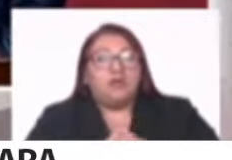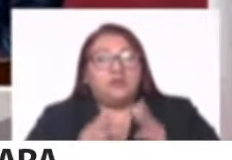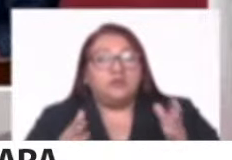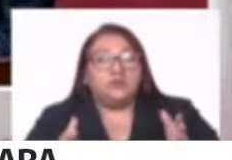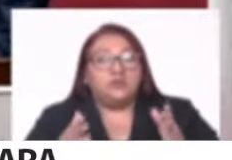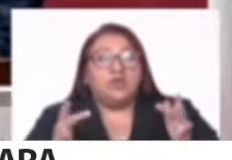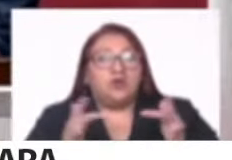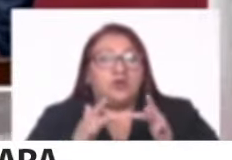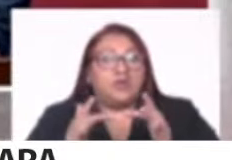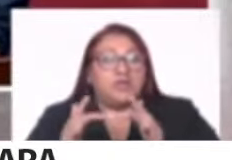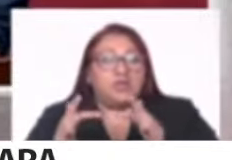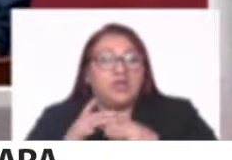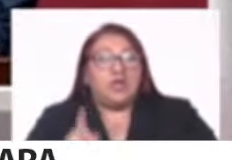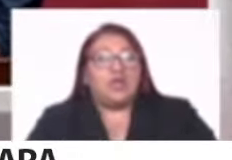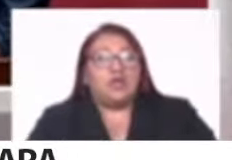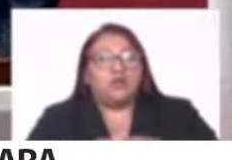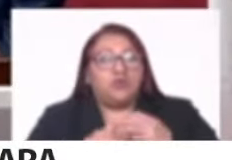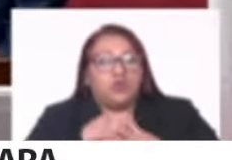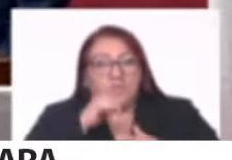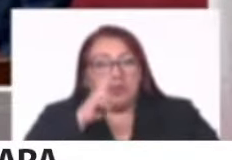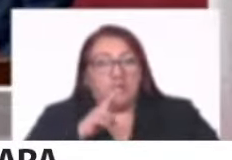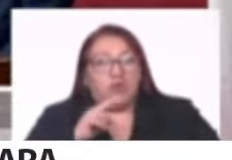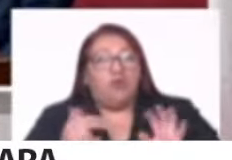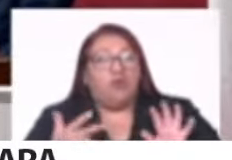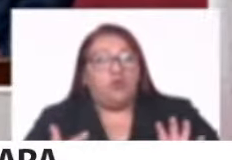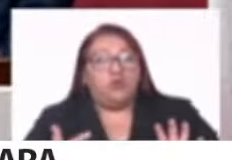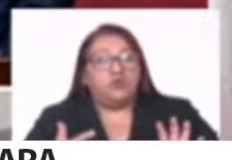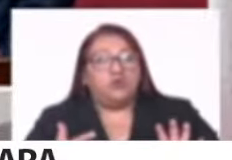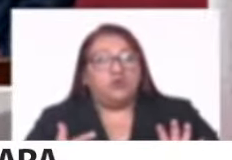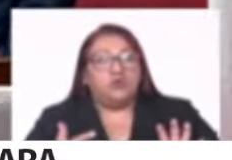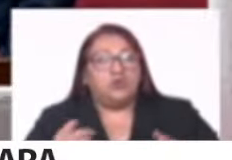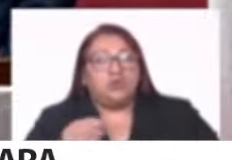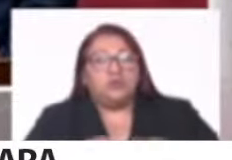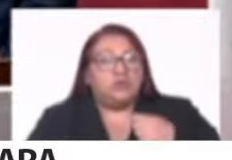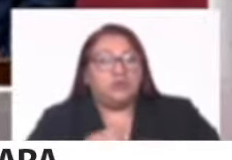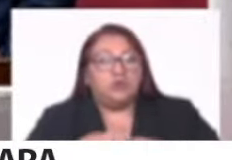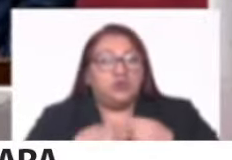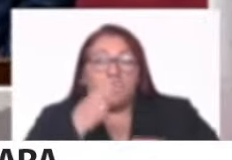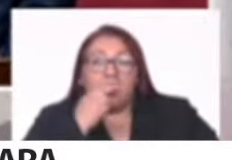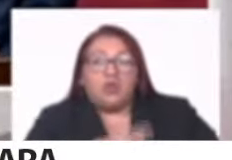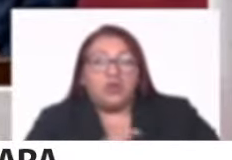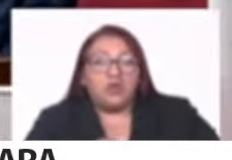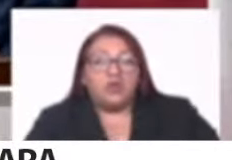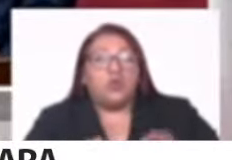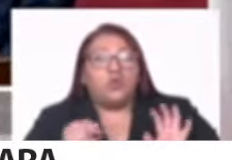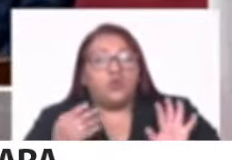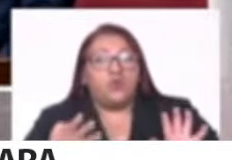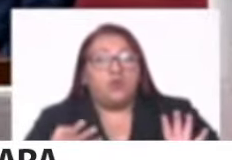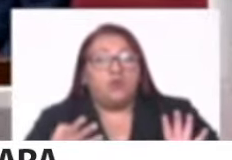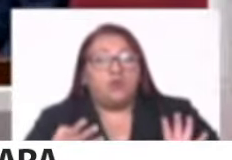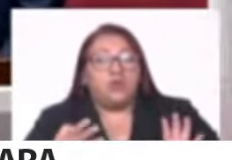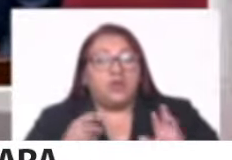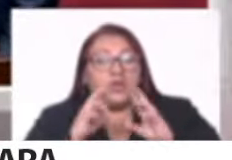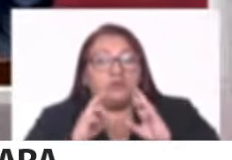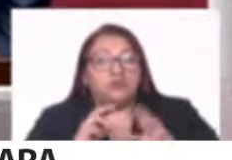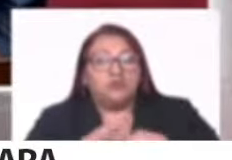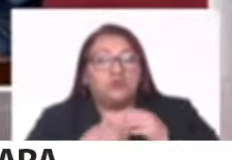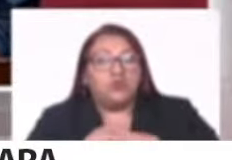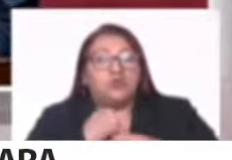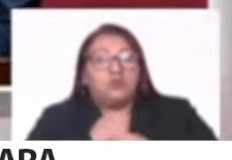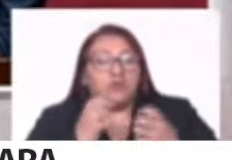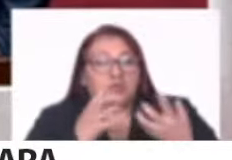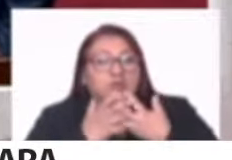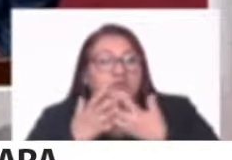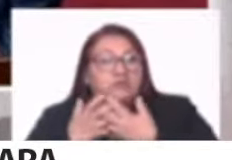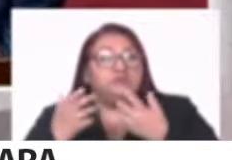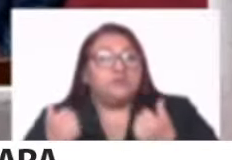de la conectividad a lo largo y ancho del territorio. 8, la inversión en primera infancia. 9, la respuesta articulada